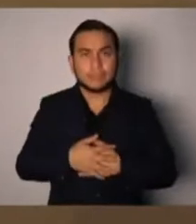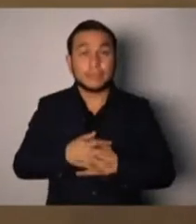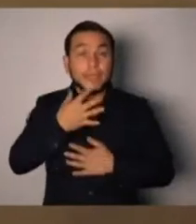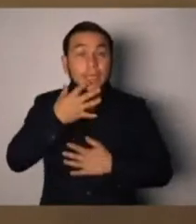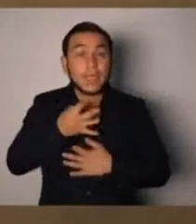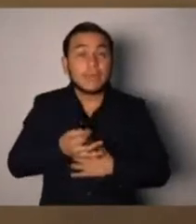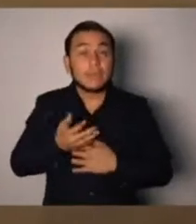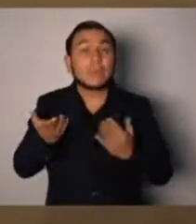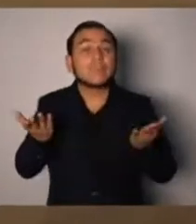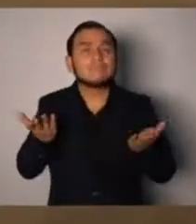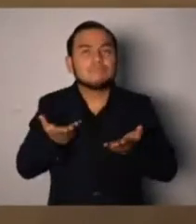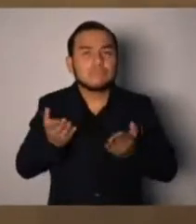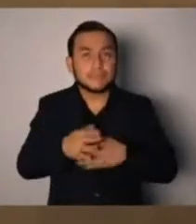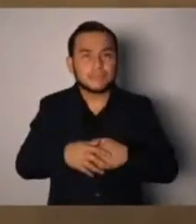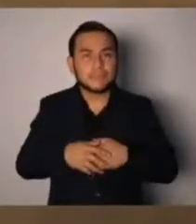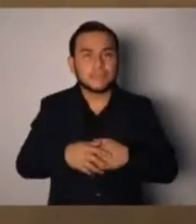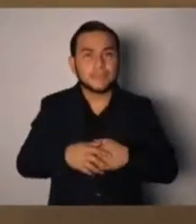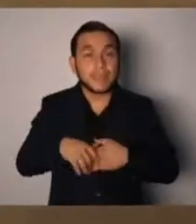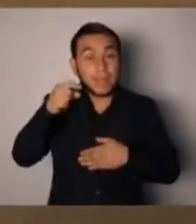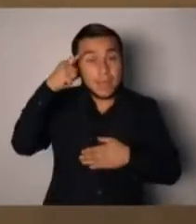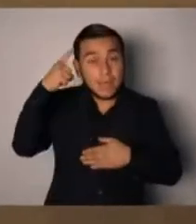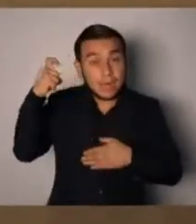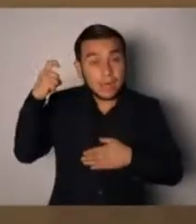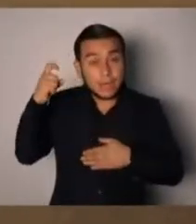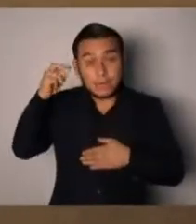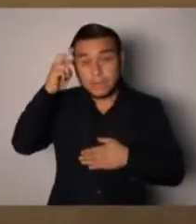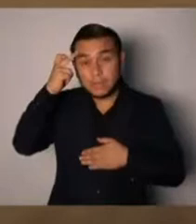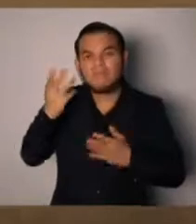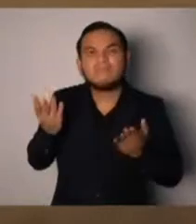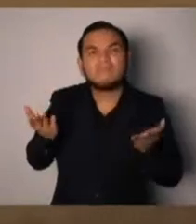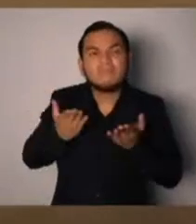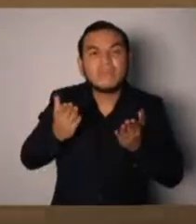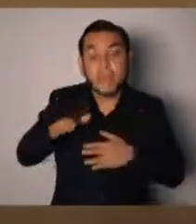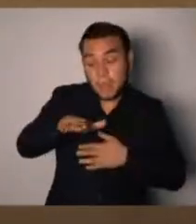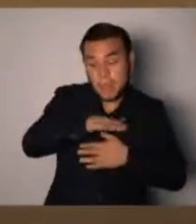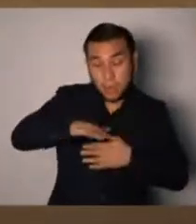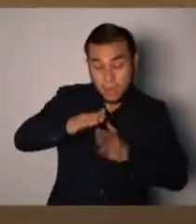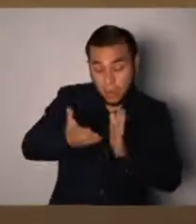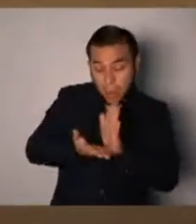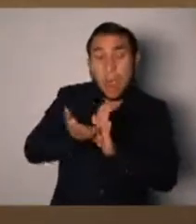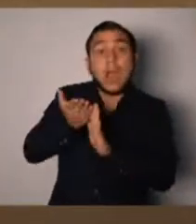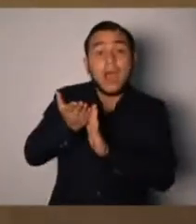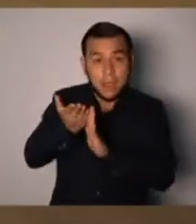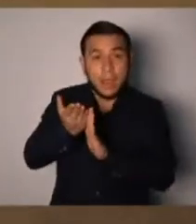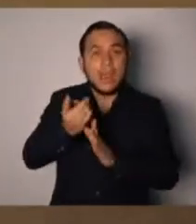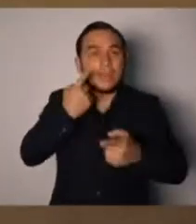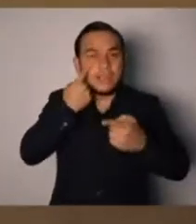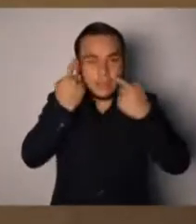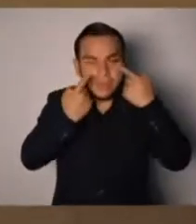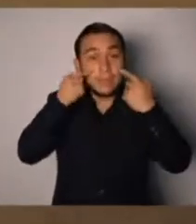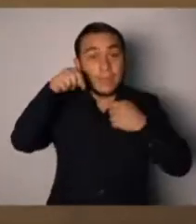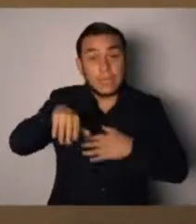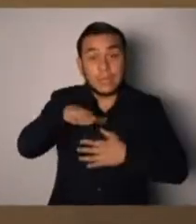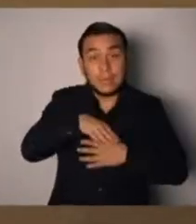más vamos a recordar tanto el pasado que vamos a hacer un destino turístico para recordar el pasado pero este